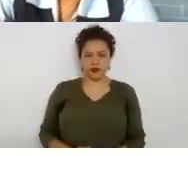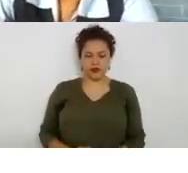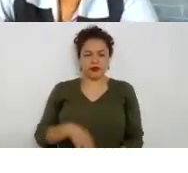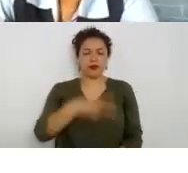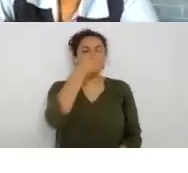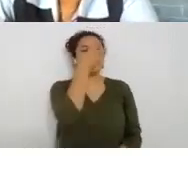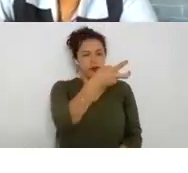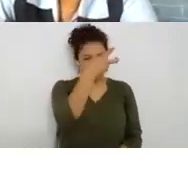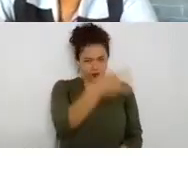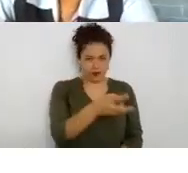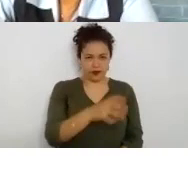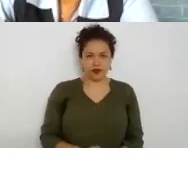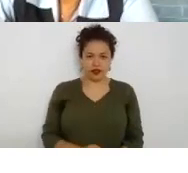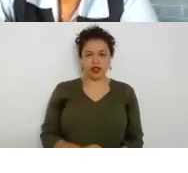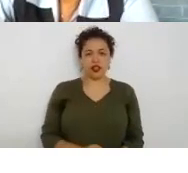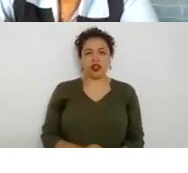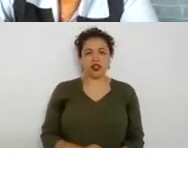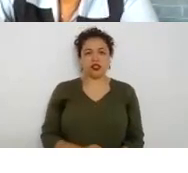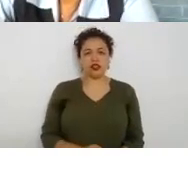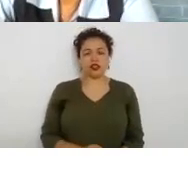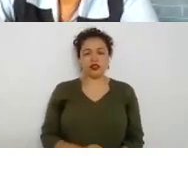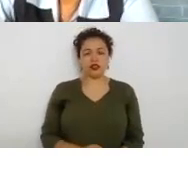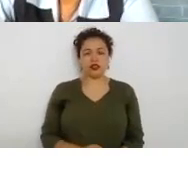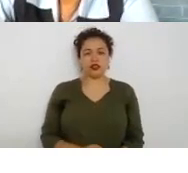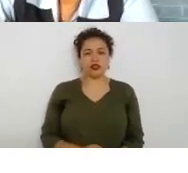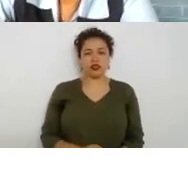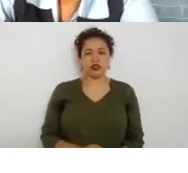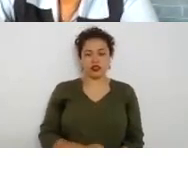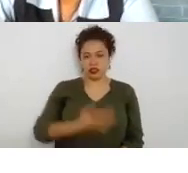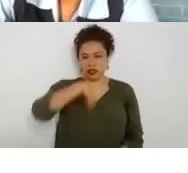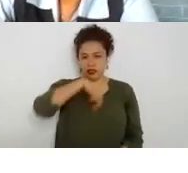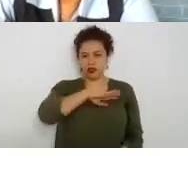Exactamente. Lo que podríamos aplicar es simplemente una